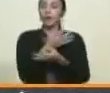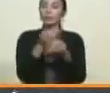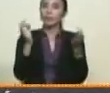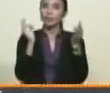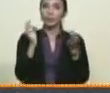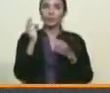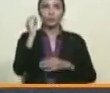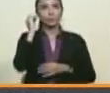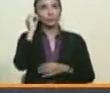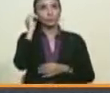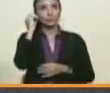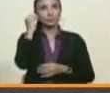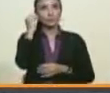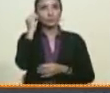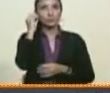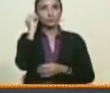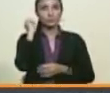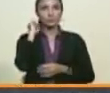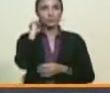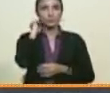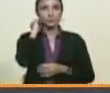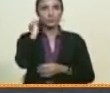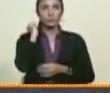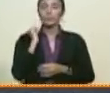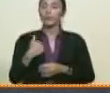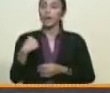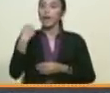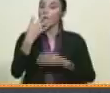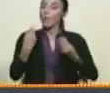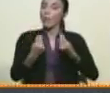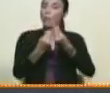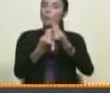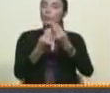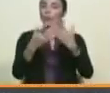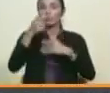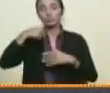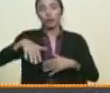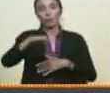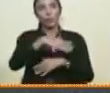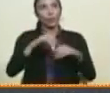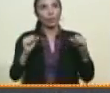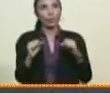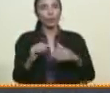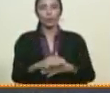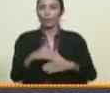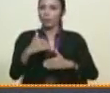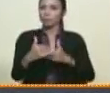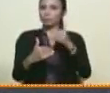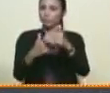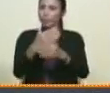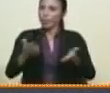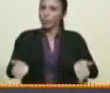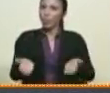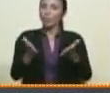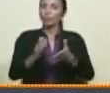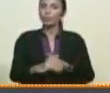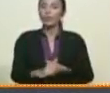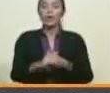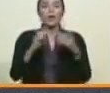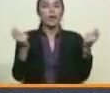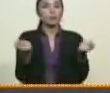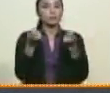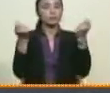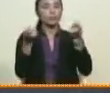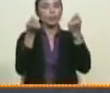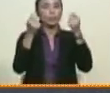con belleza pensado en el pueblo del vigía tenemos que seguir fortaleciendo el sistema público de